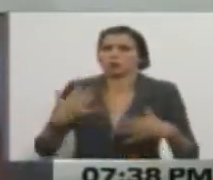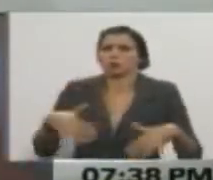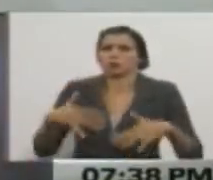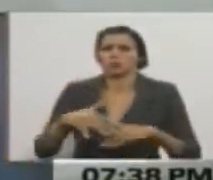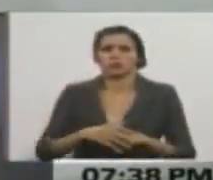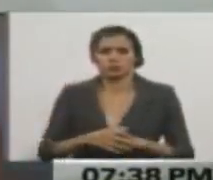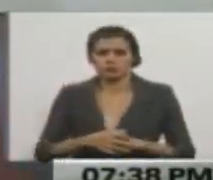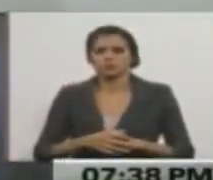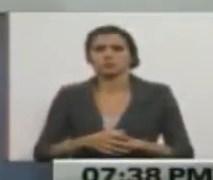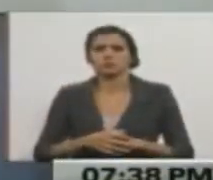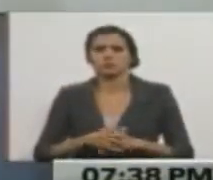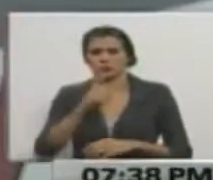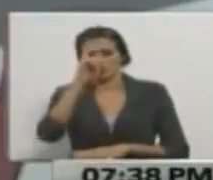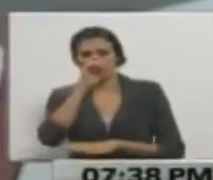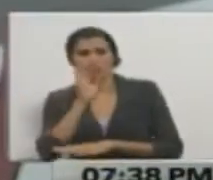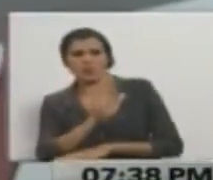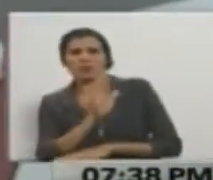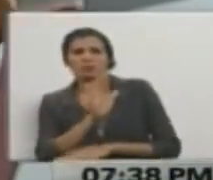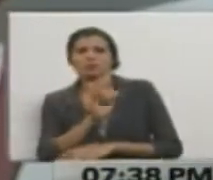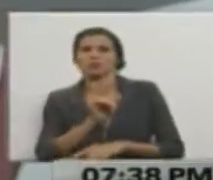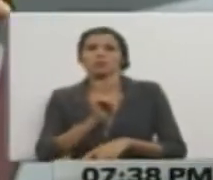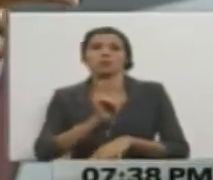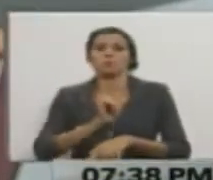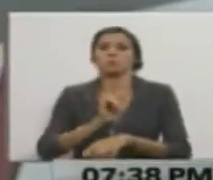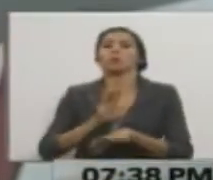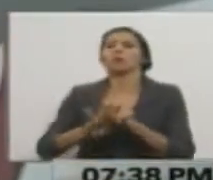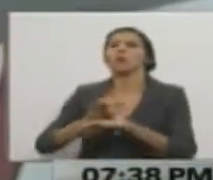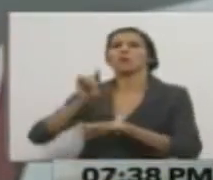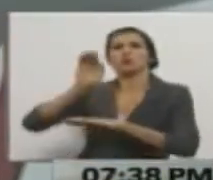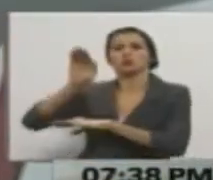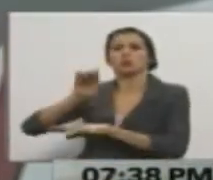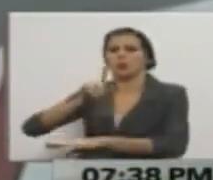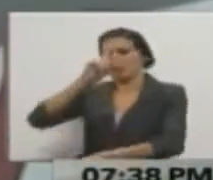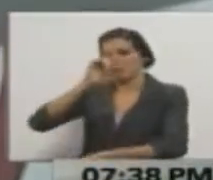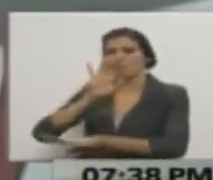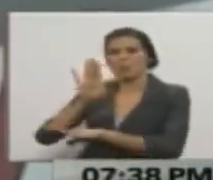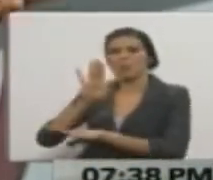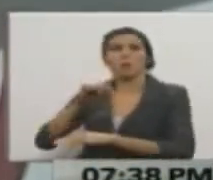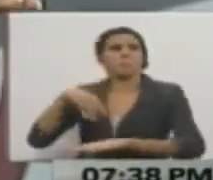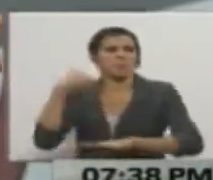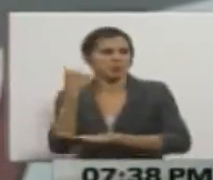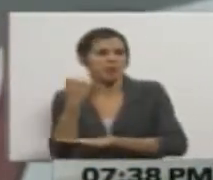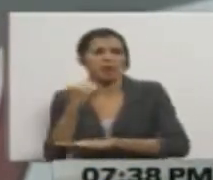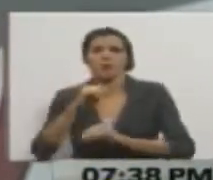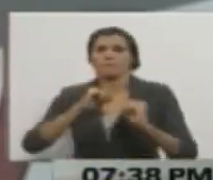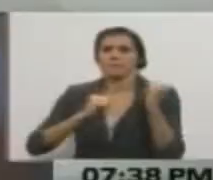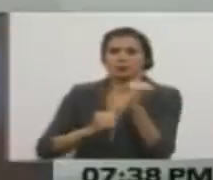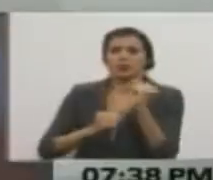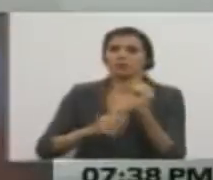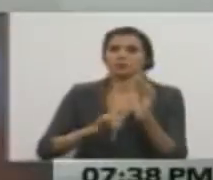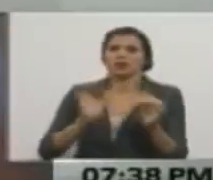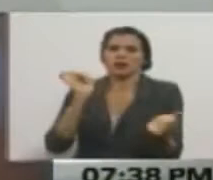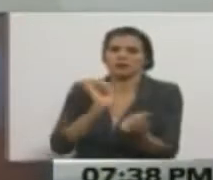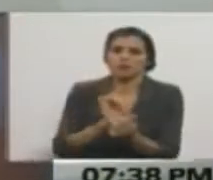se amenaza de torturar en el futuro, de matar en el futuro, de encarcelar en el futuro.